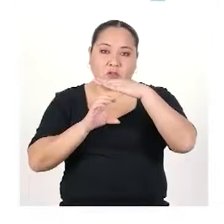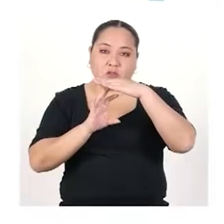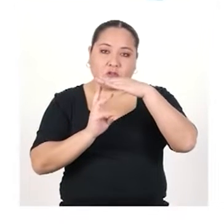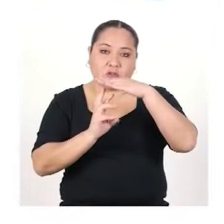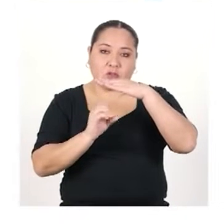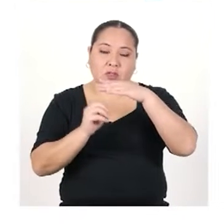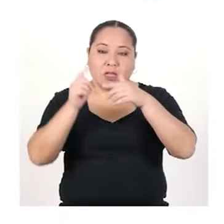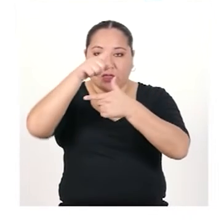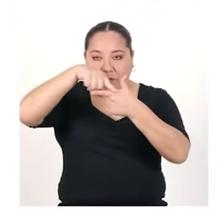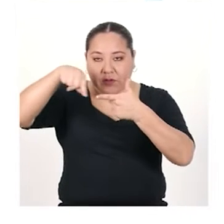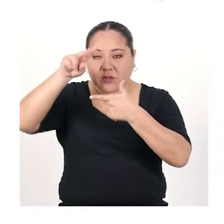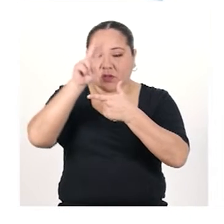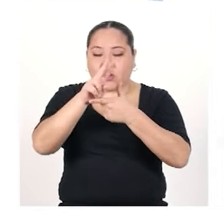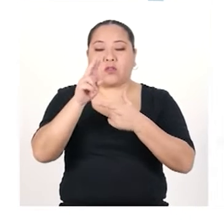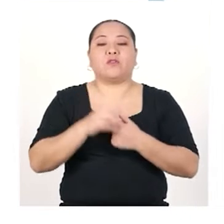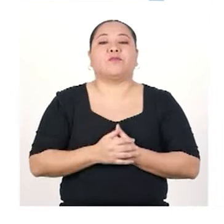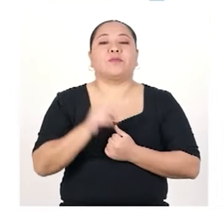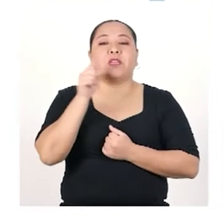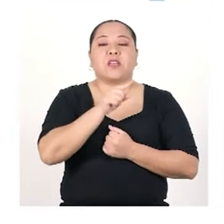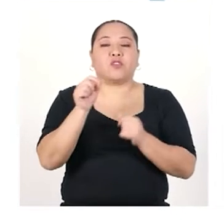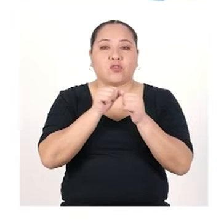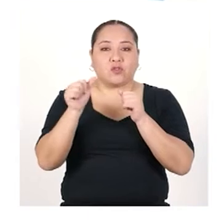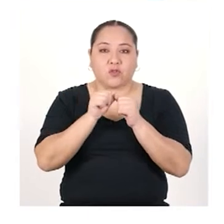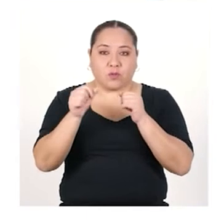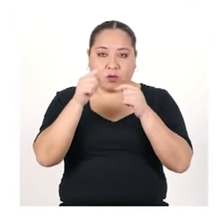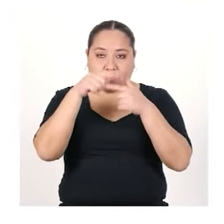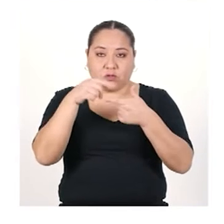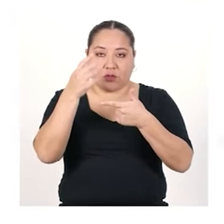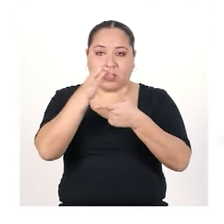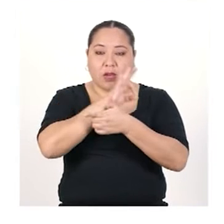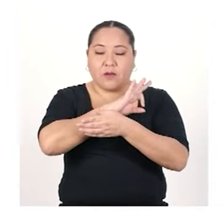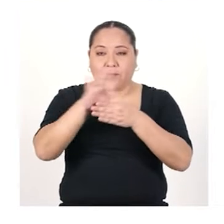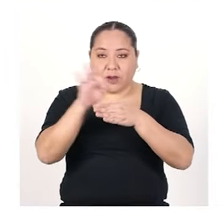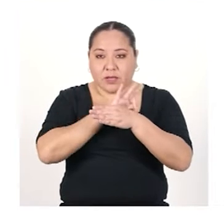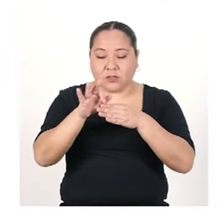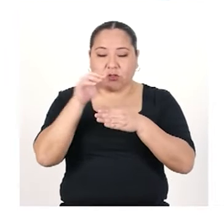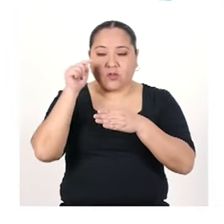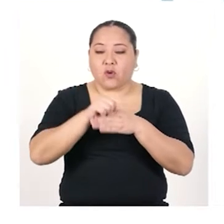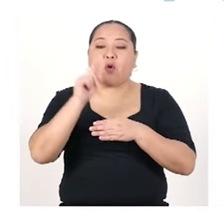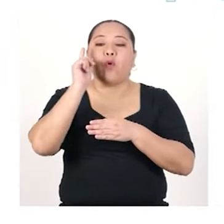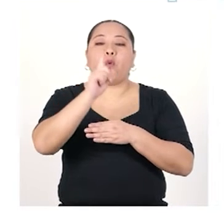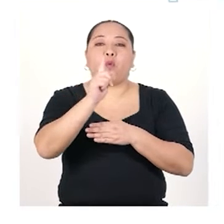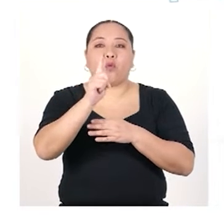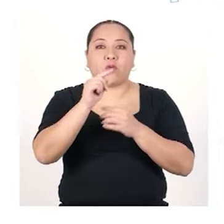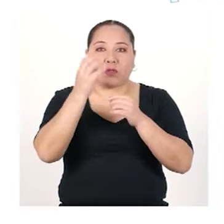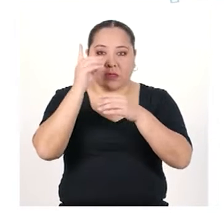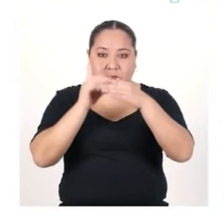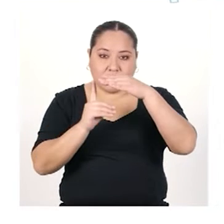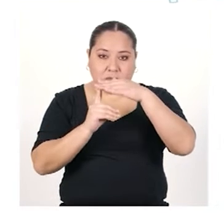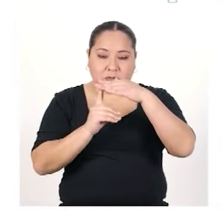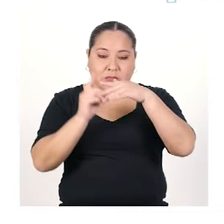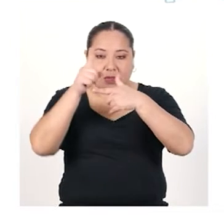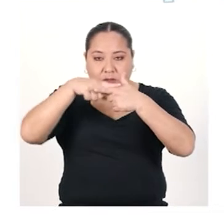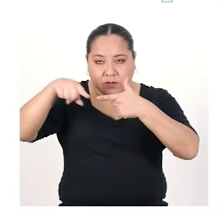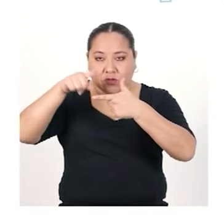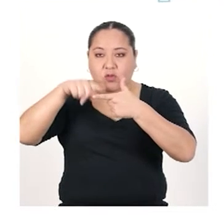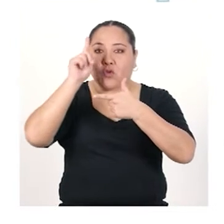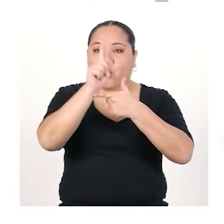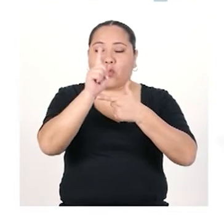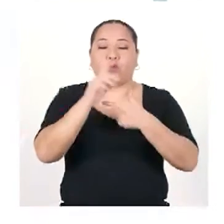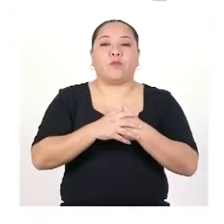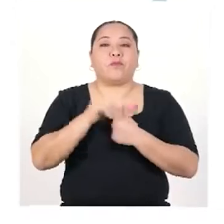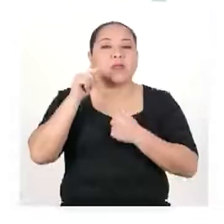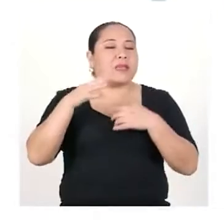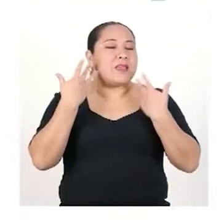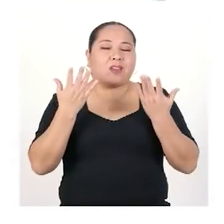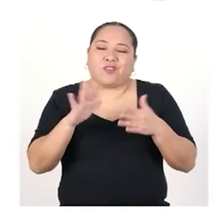dividámosla entre 2. Si los términos de la fracción solo tienen un único divisor común, que es la unidad,